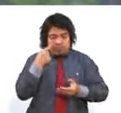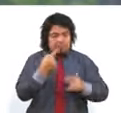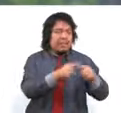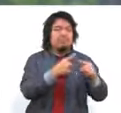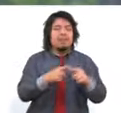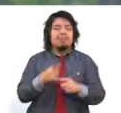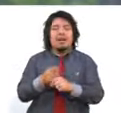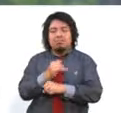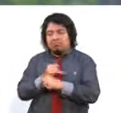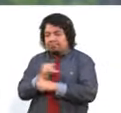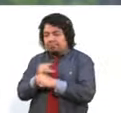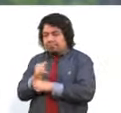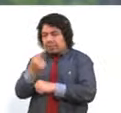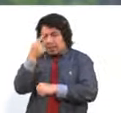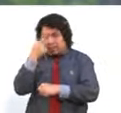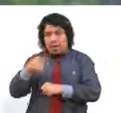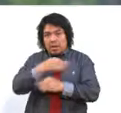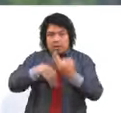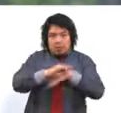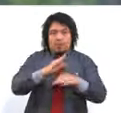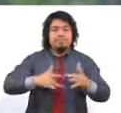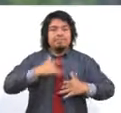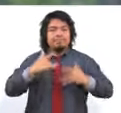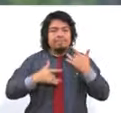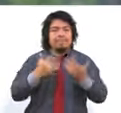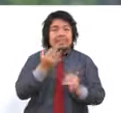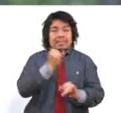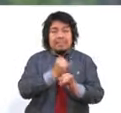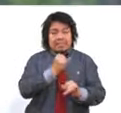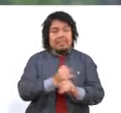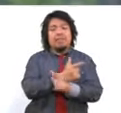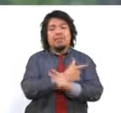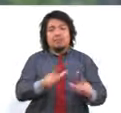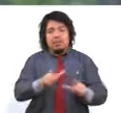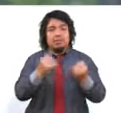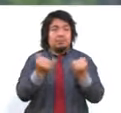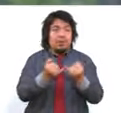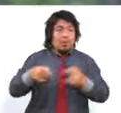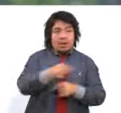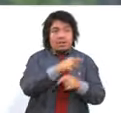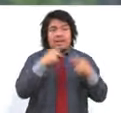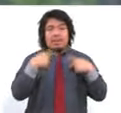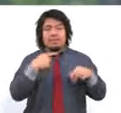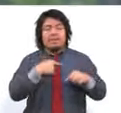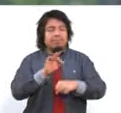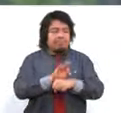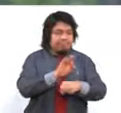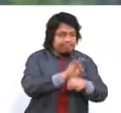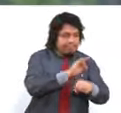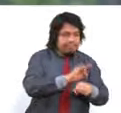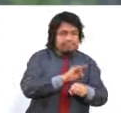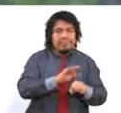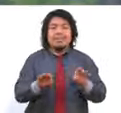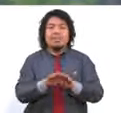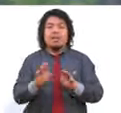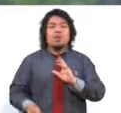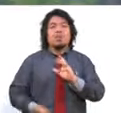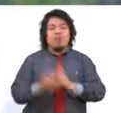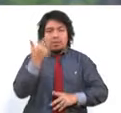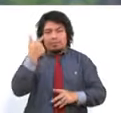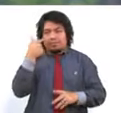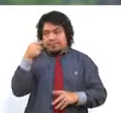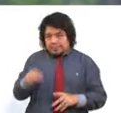cibernéticos. Para garantizar la libertad en Internet y proteger a todas las personas de estas nuevas estrategias